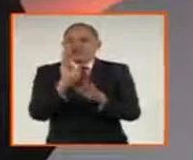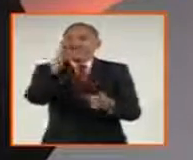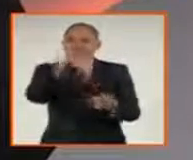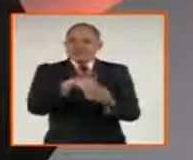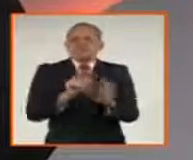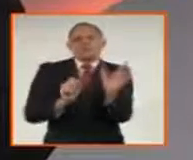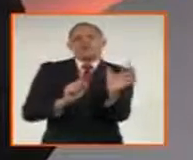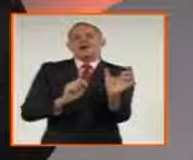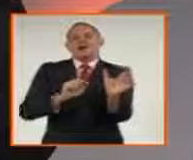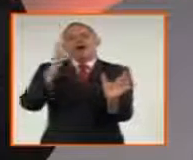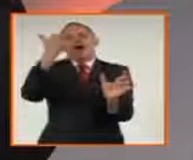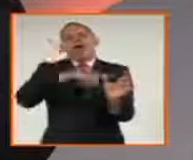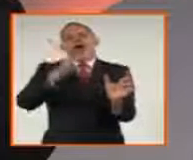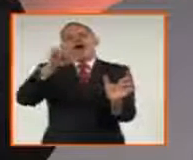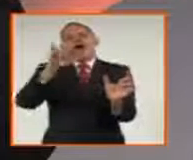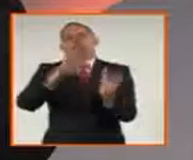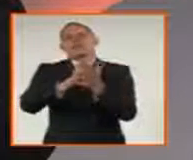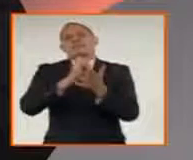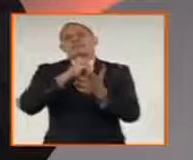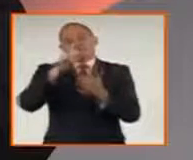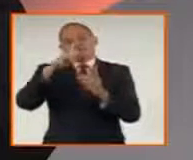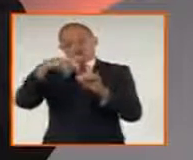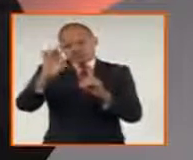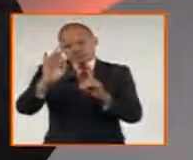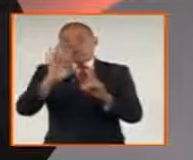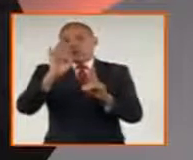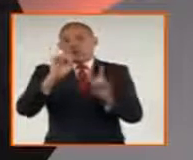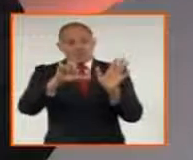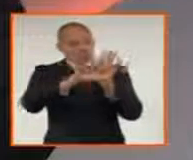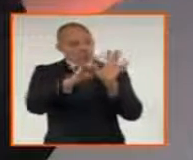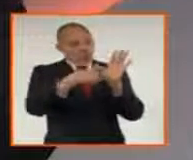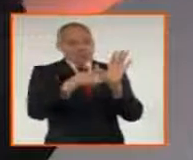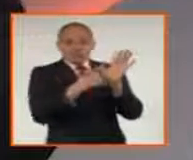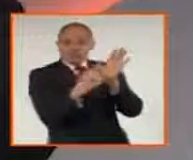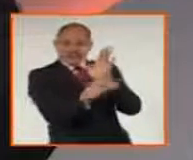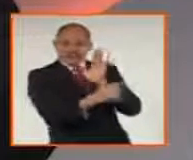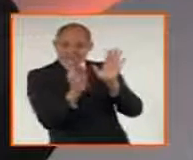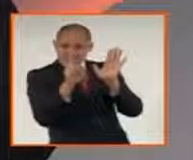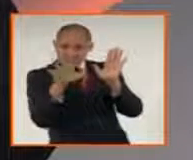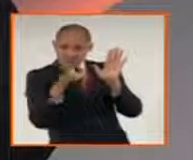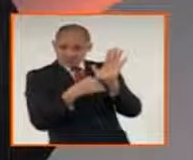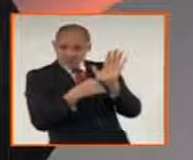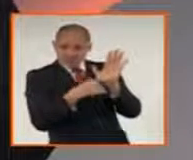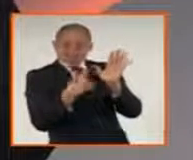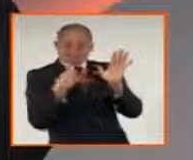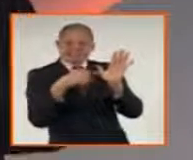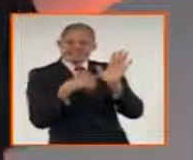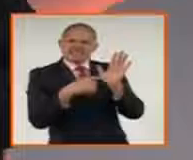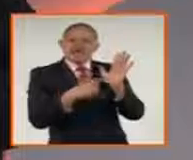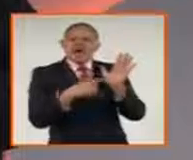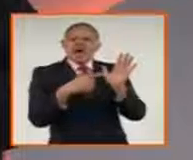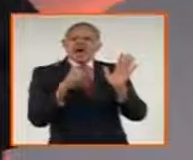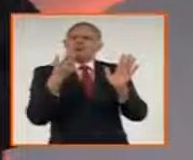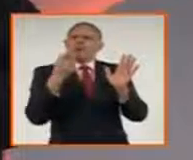inciso, define qué se entiende por alimentos, qué incluye esa obligación de dar